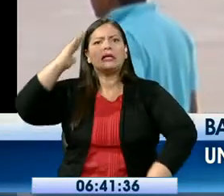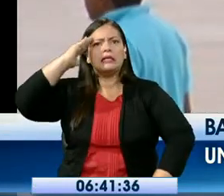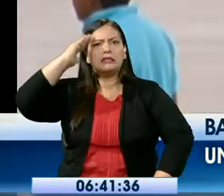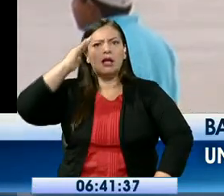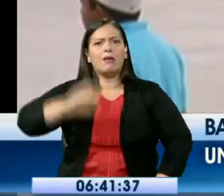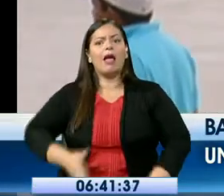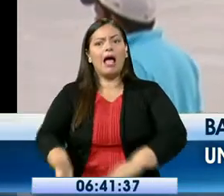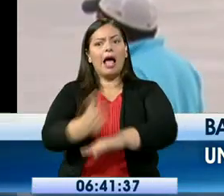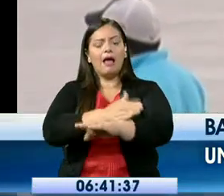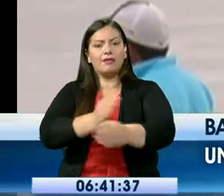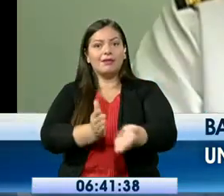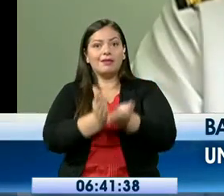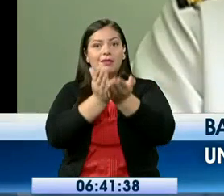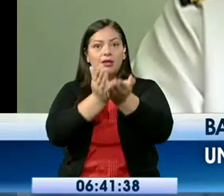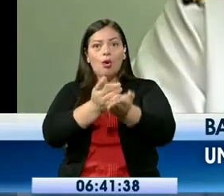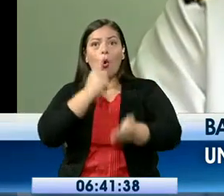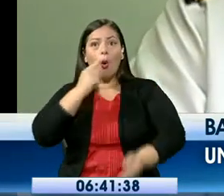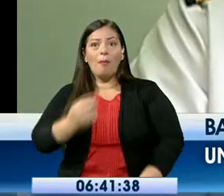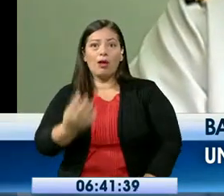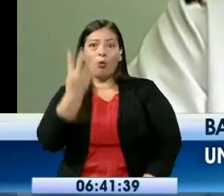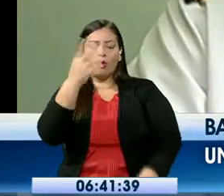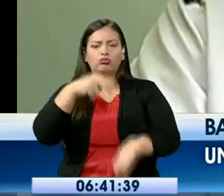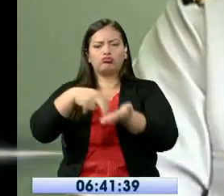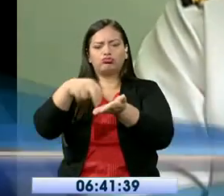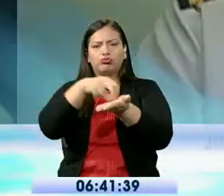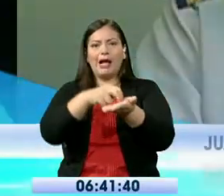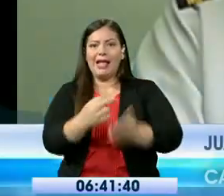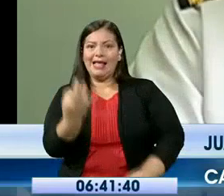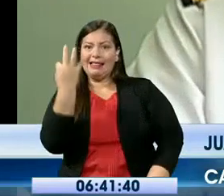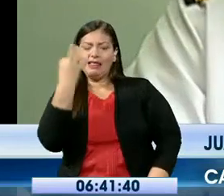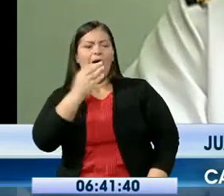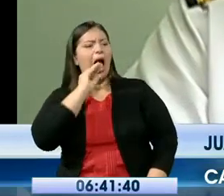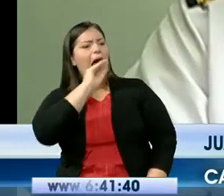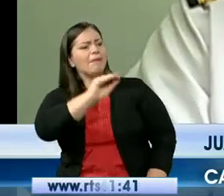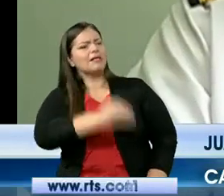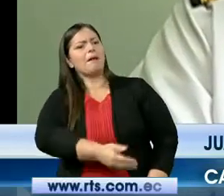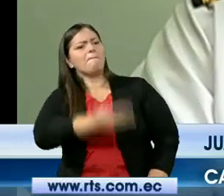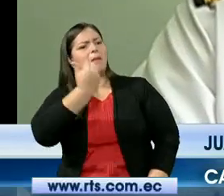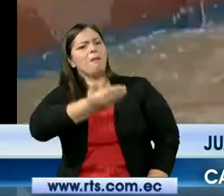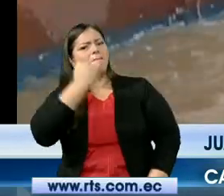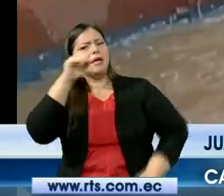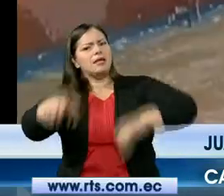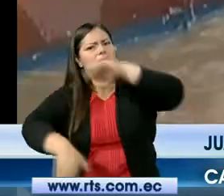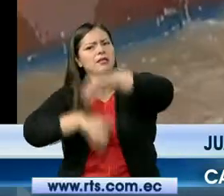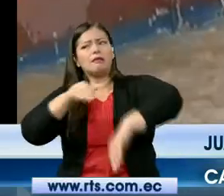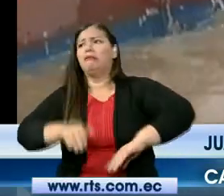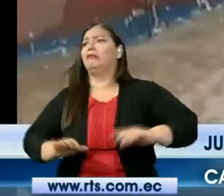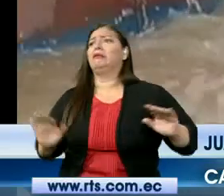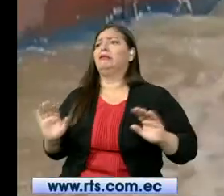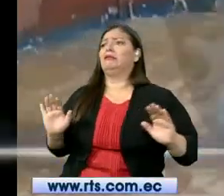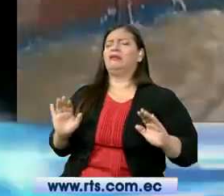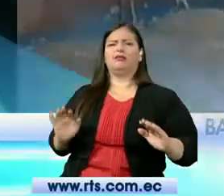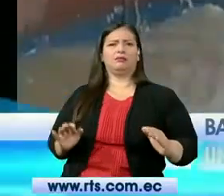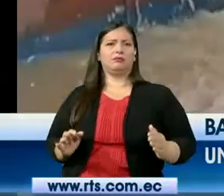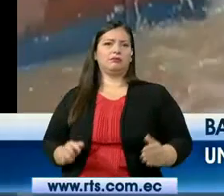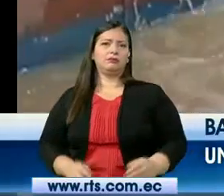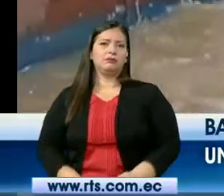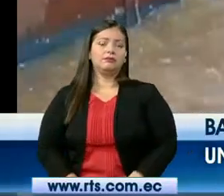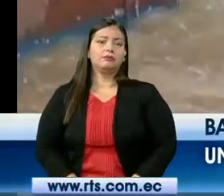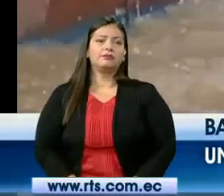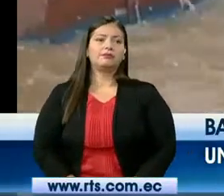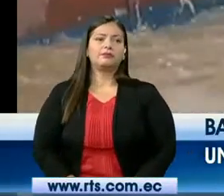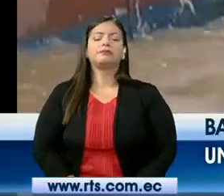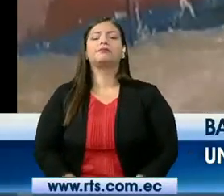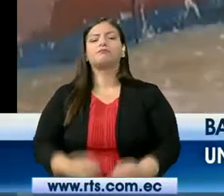que estaba en el agua, pidiéndole que por favor se lance al agua para poder rescatarlo. No pierden las esperanzas en que sea rescatado con